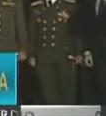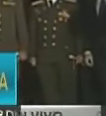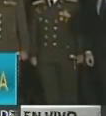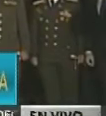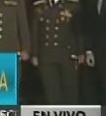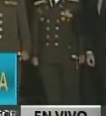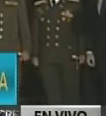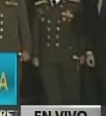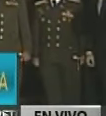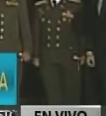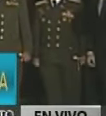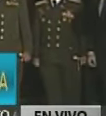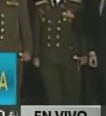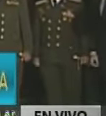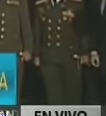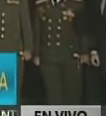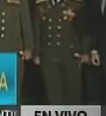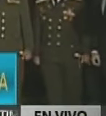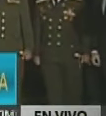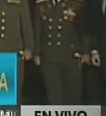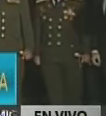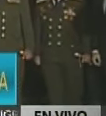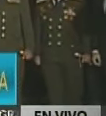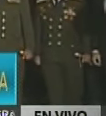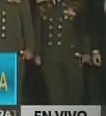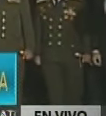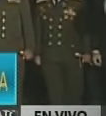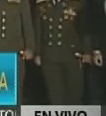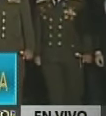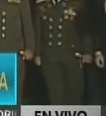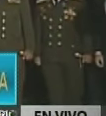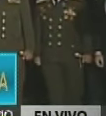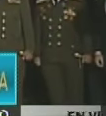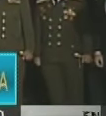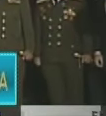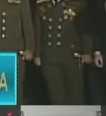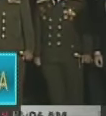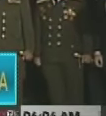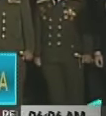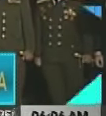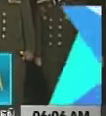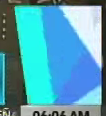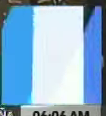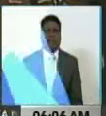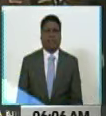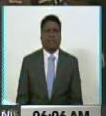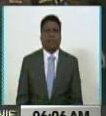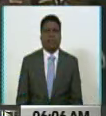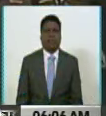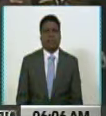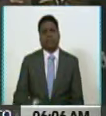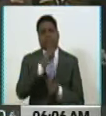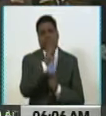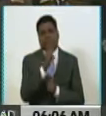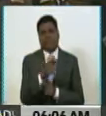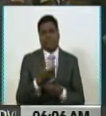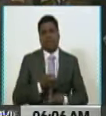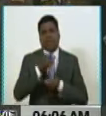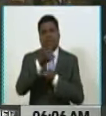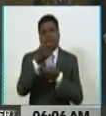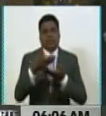soberano, Ezequiel Zamora, el cual se rigió de acuerdo al siguiente ceremonial. Entrega de la